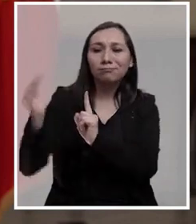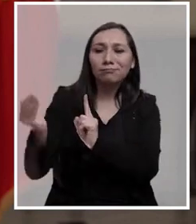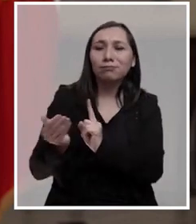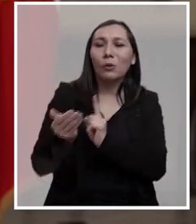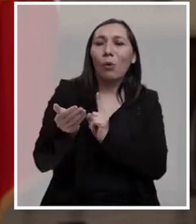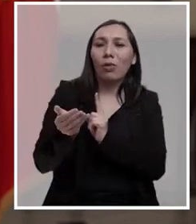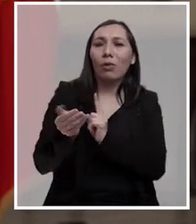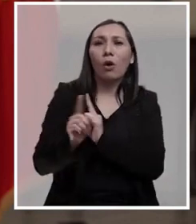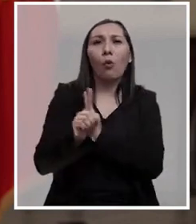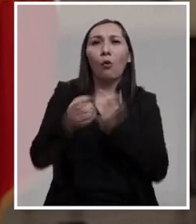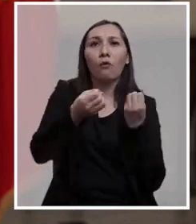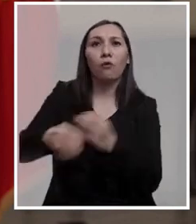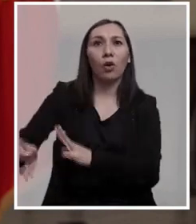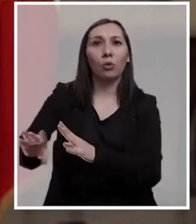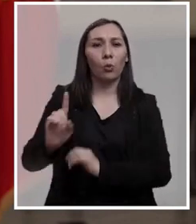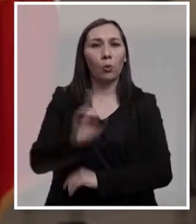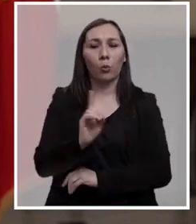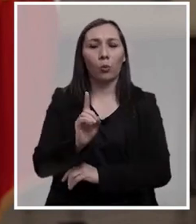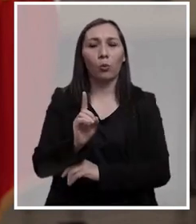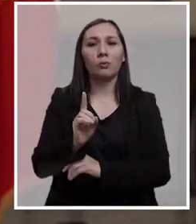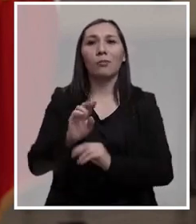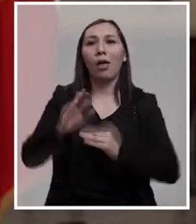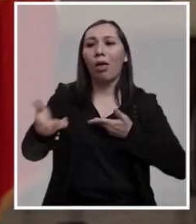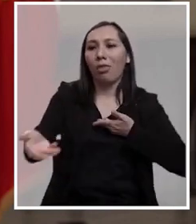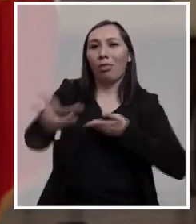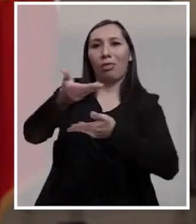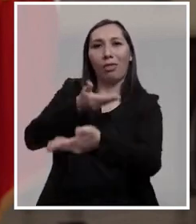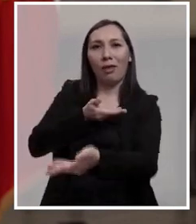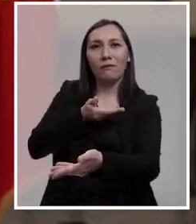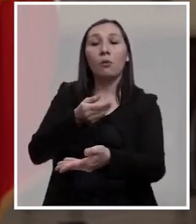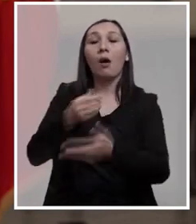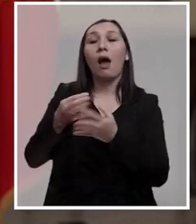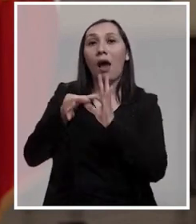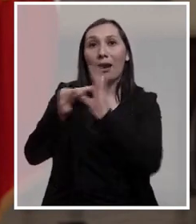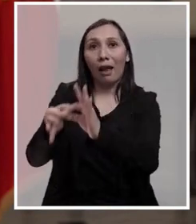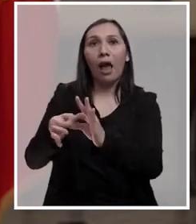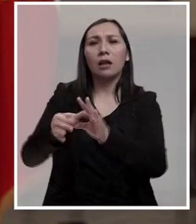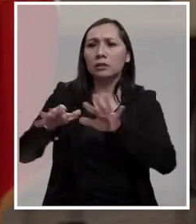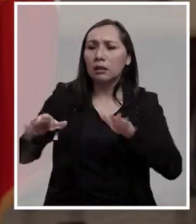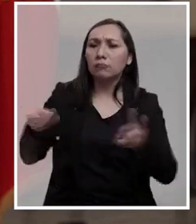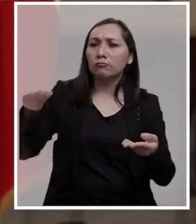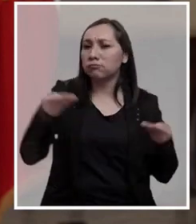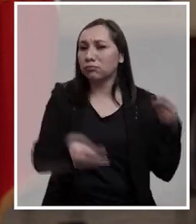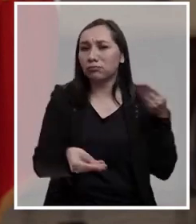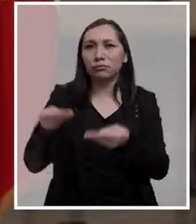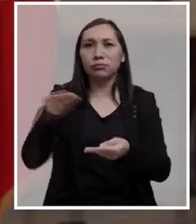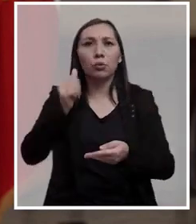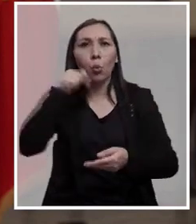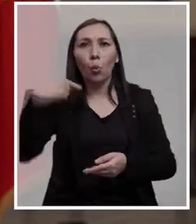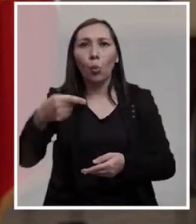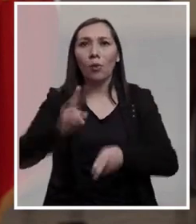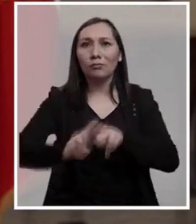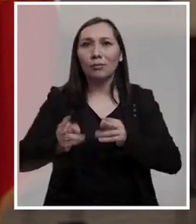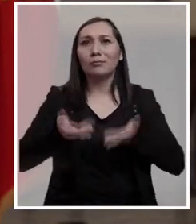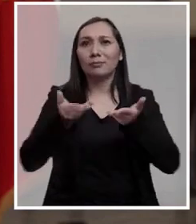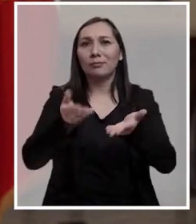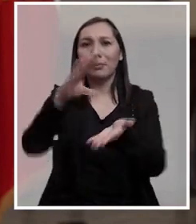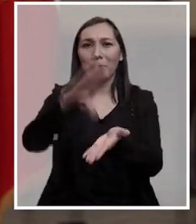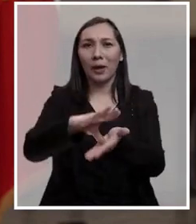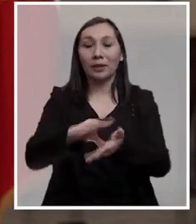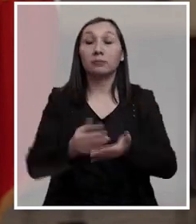que no los abandonemos y que les devolvamos la mano por el aporte que todos los días hacen al país